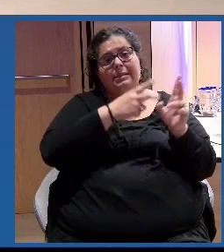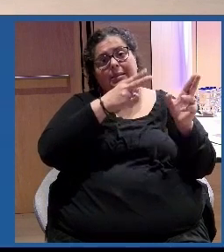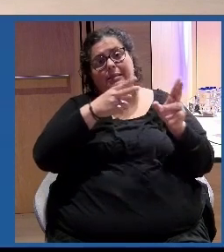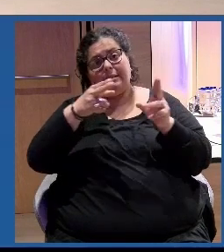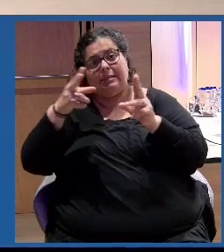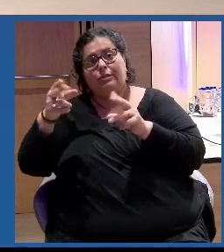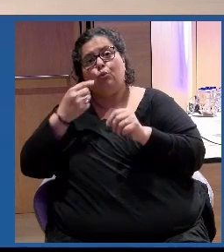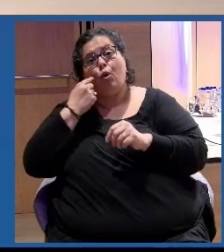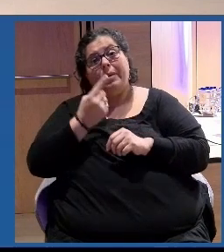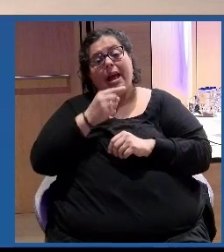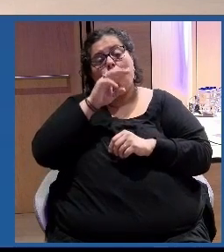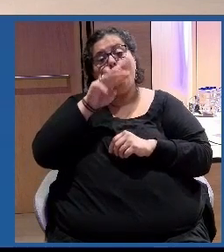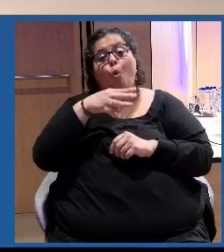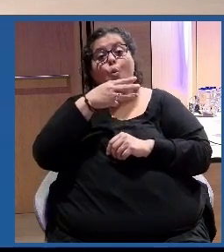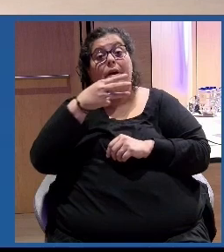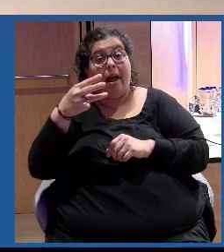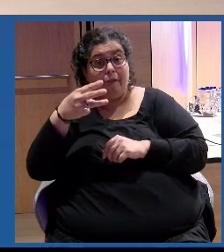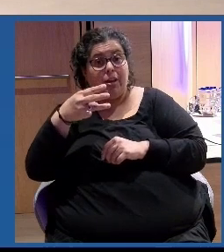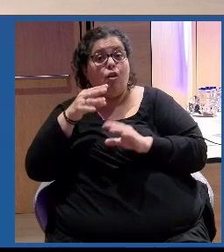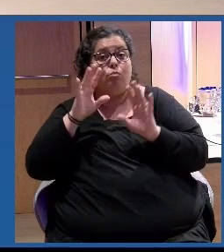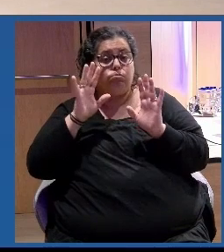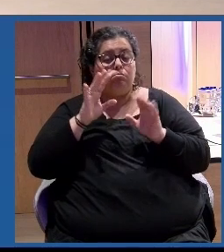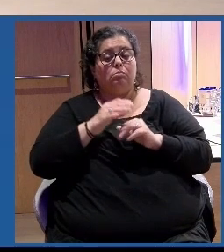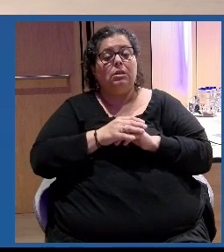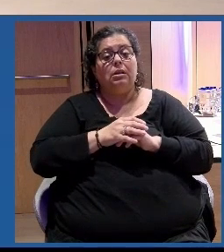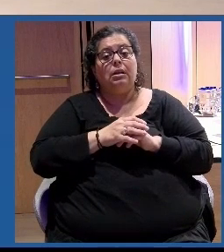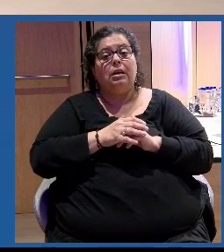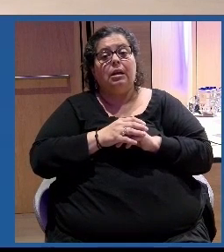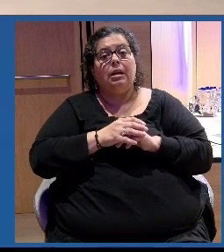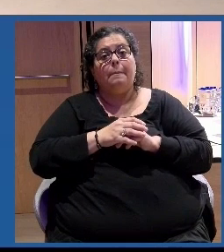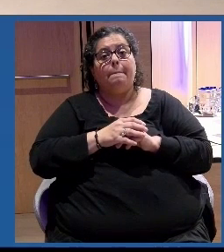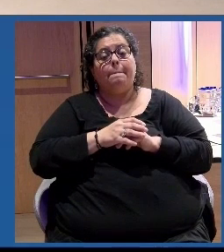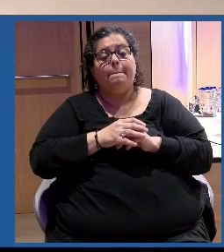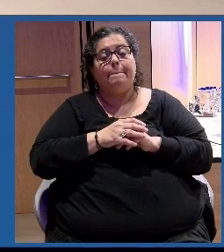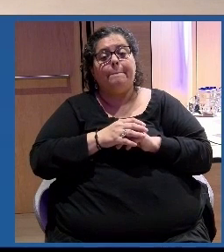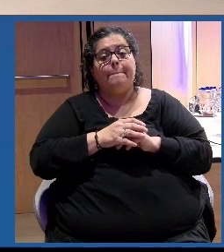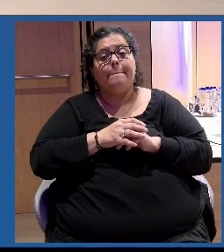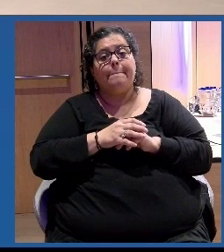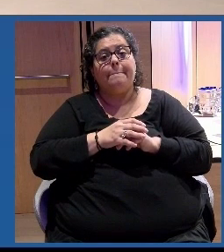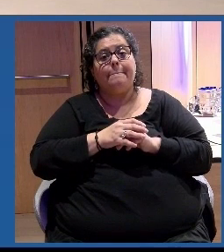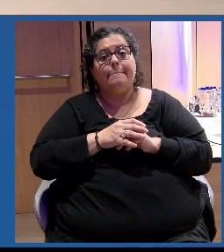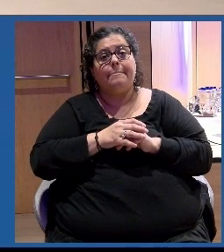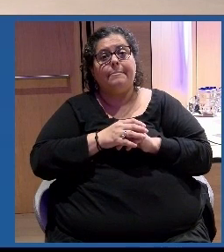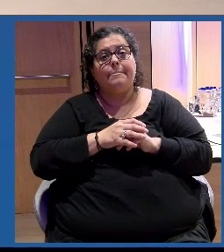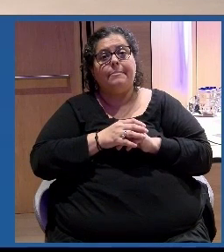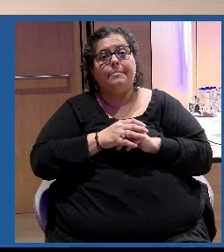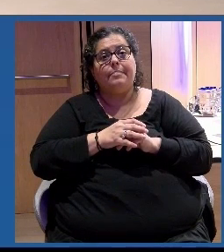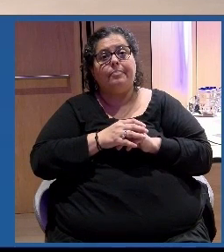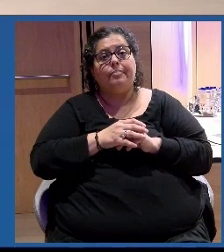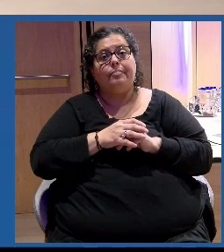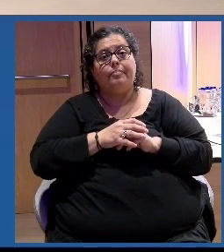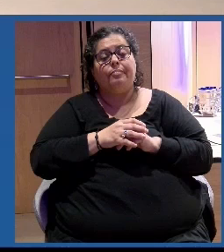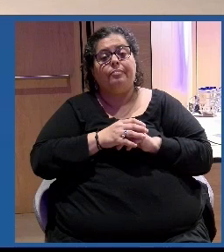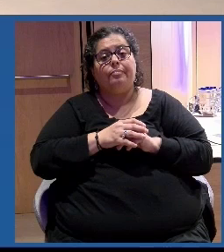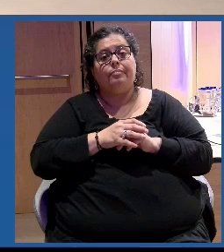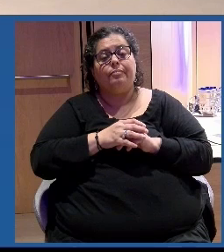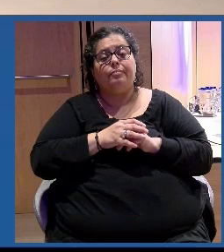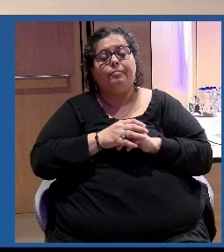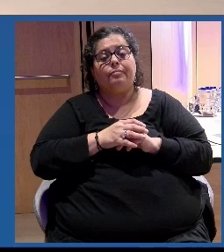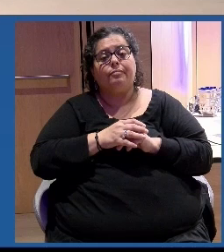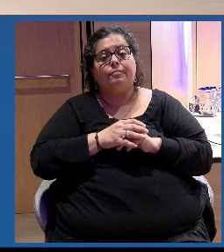una tendencia suavizada, digamos, eso ya está. Y la estacionalidad en